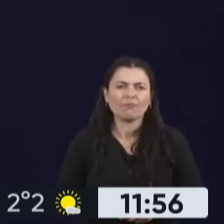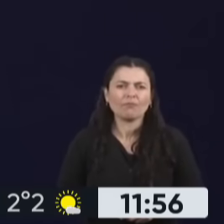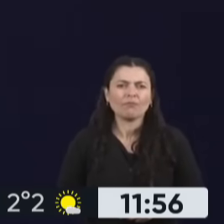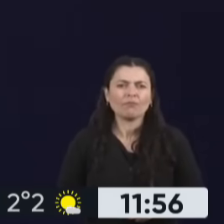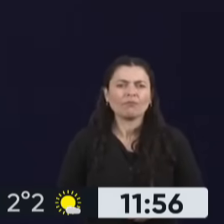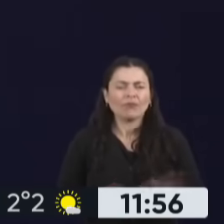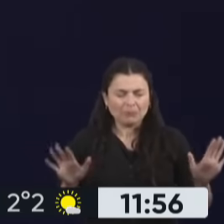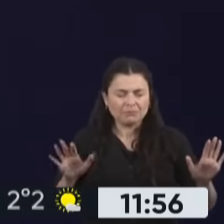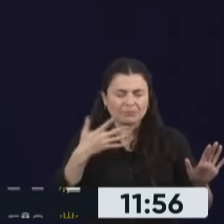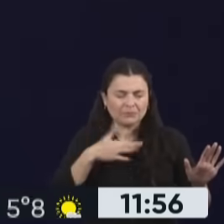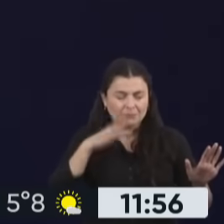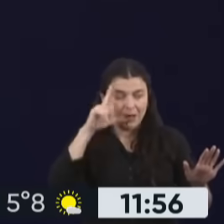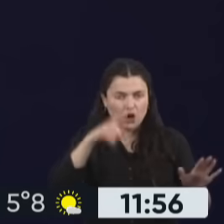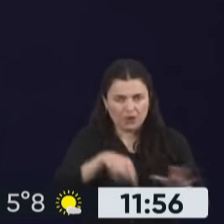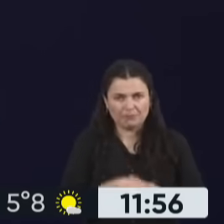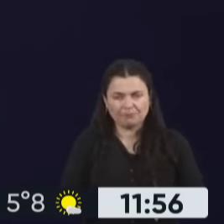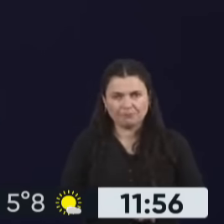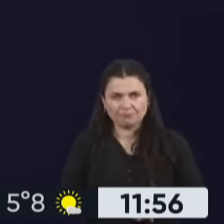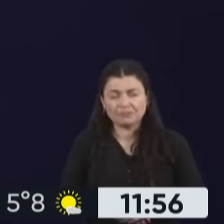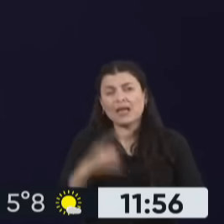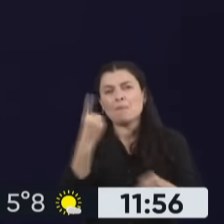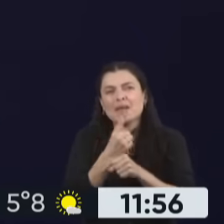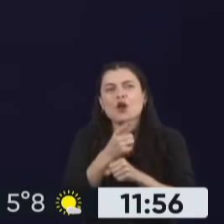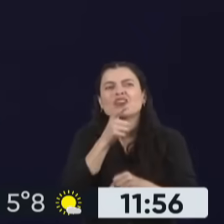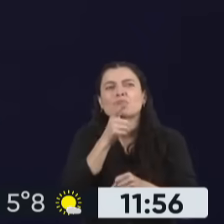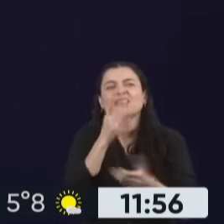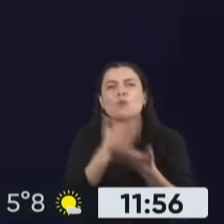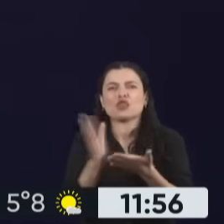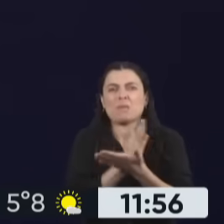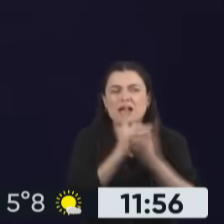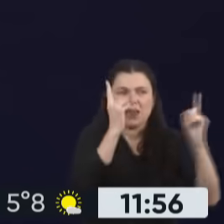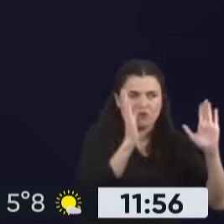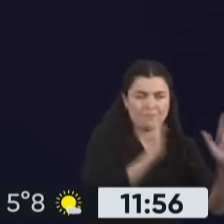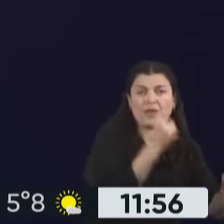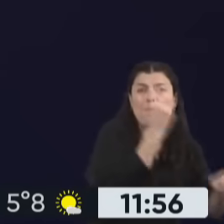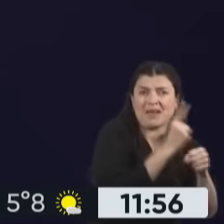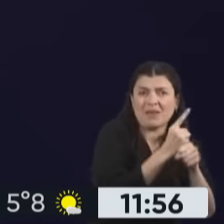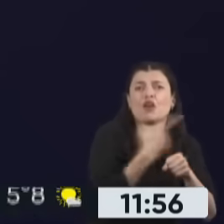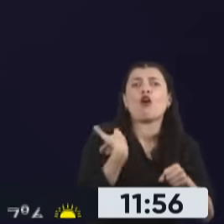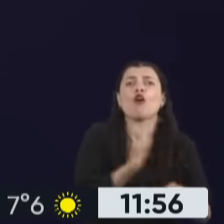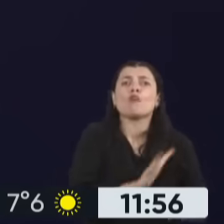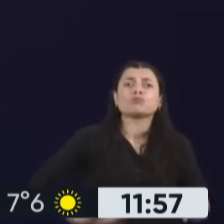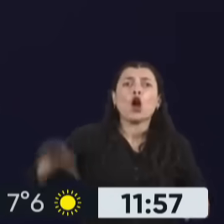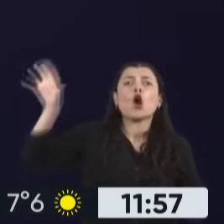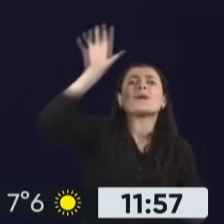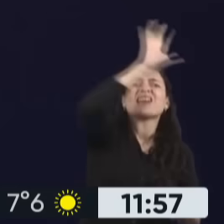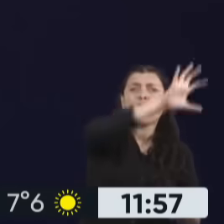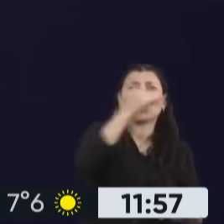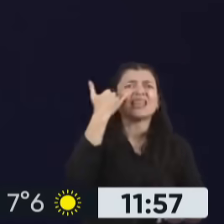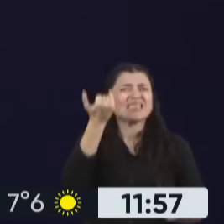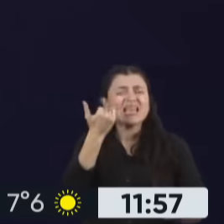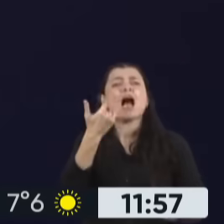ver, te divido la respuesta en dos. Hay una propuesta, por supuesto, de los gobernadores que está